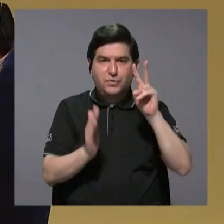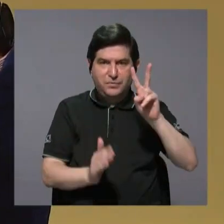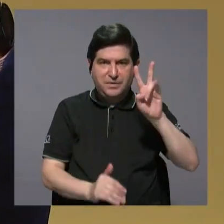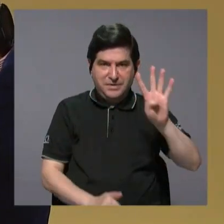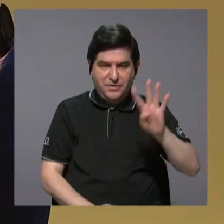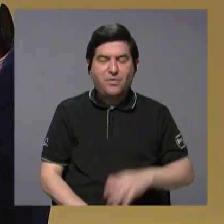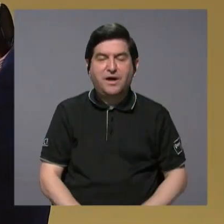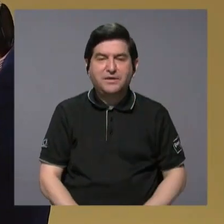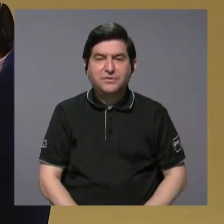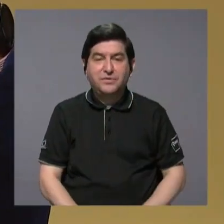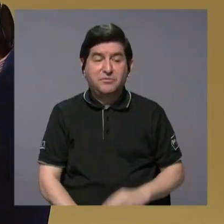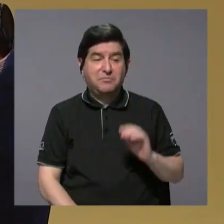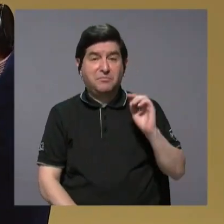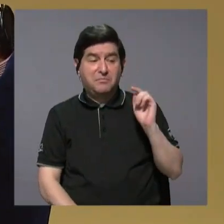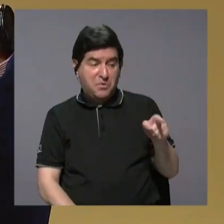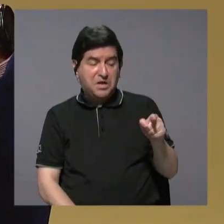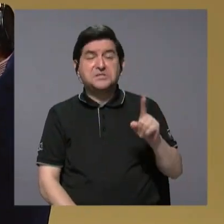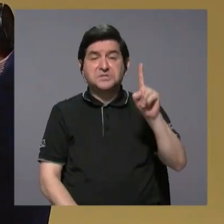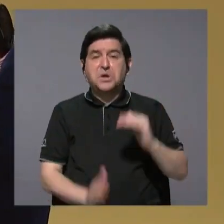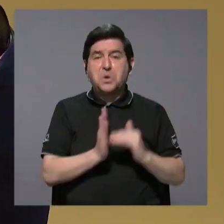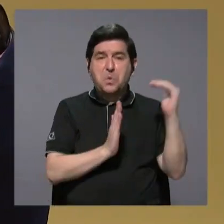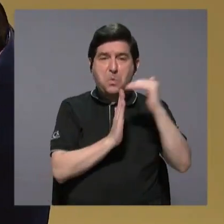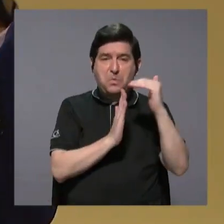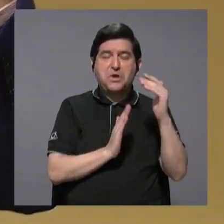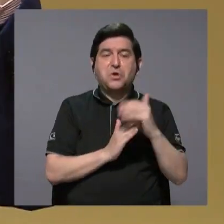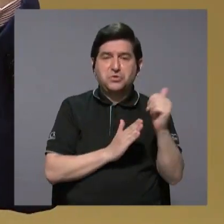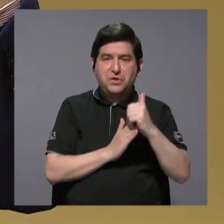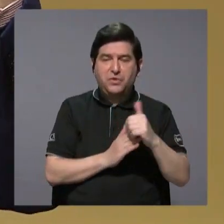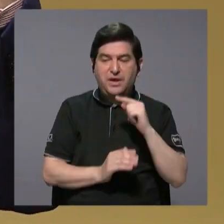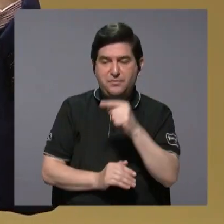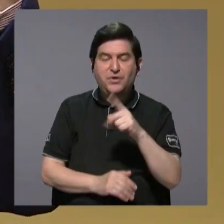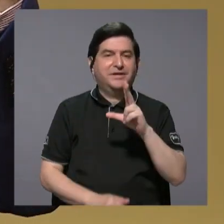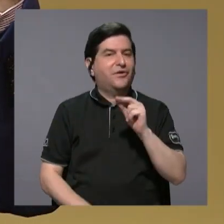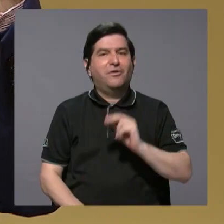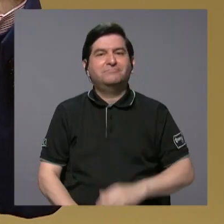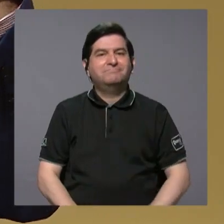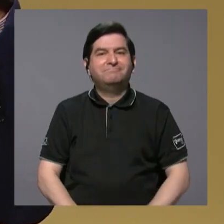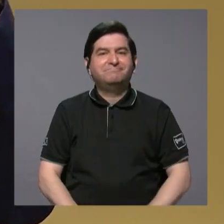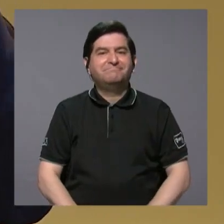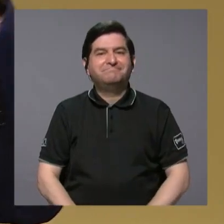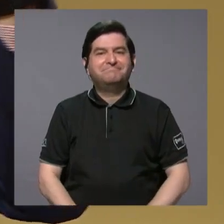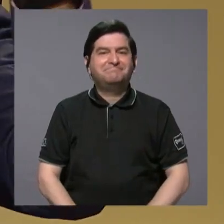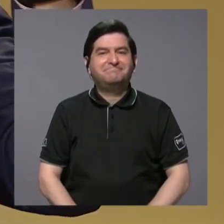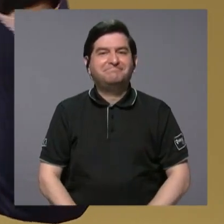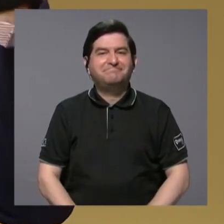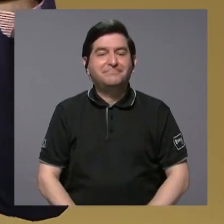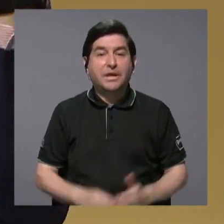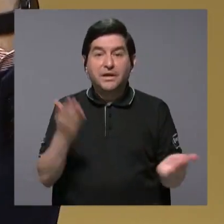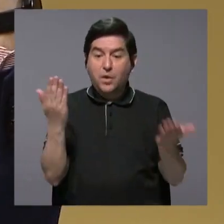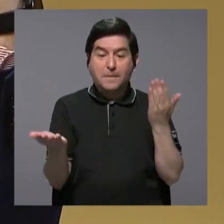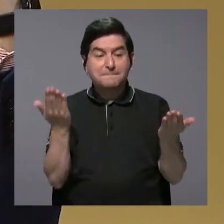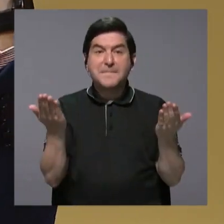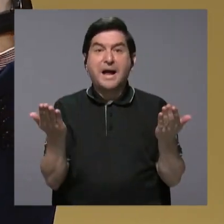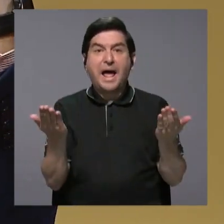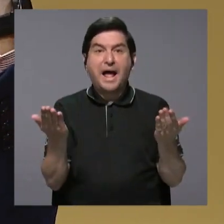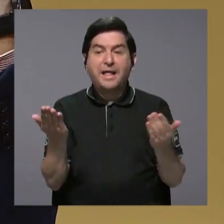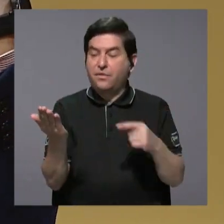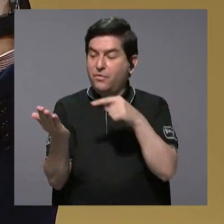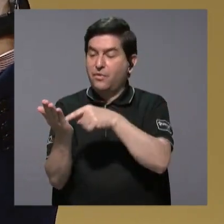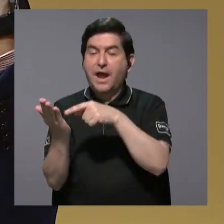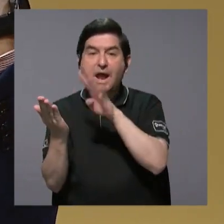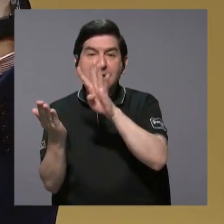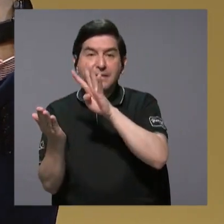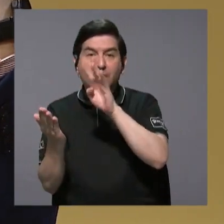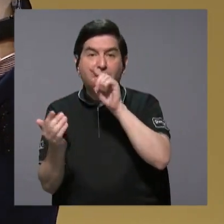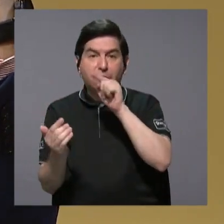le van a dar el $1,000,000, pero por este no. Porque comparativamente este con este